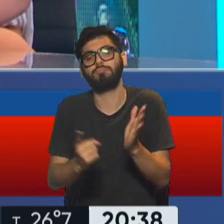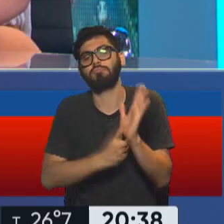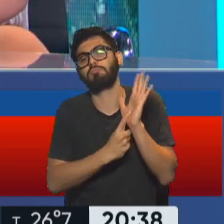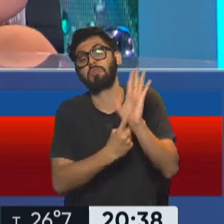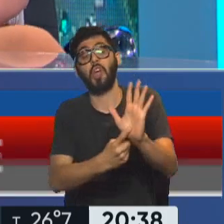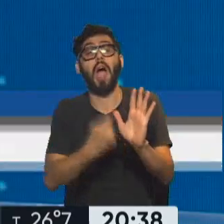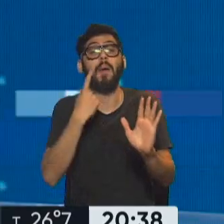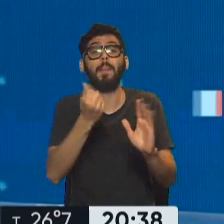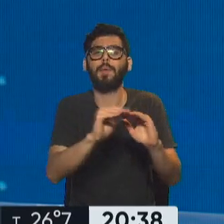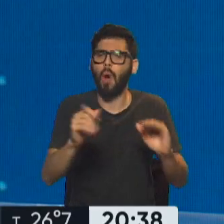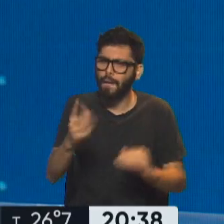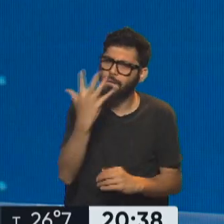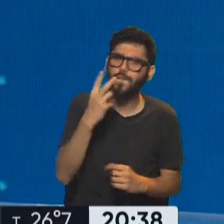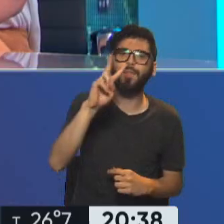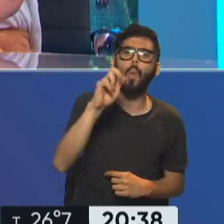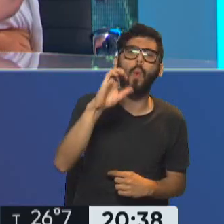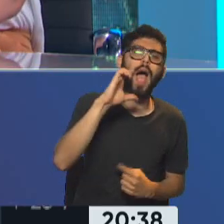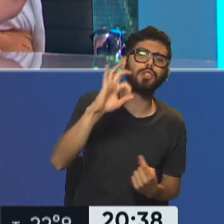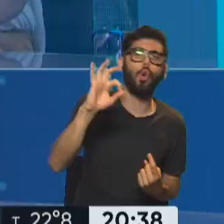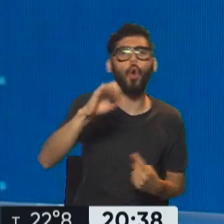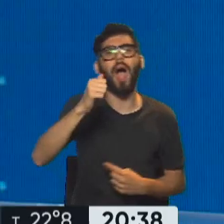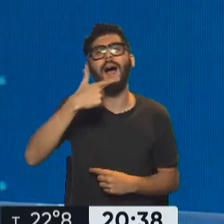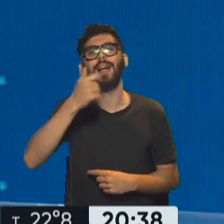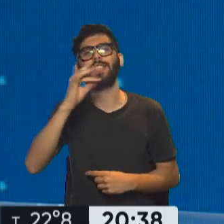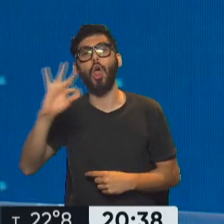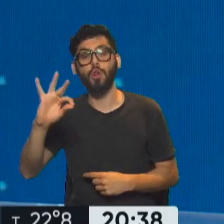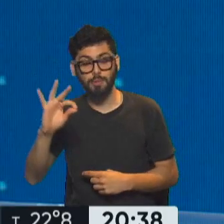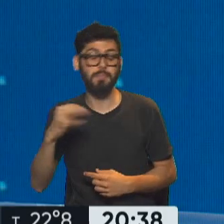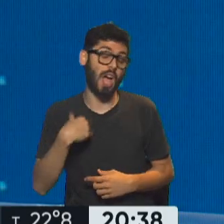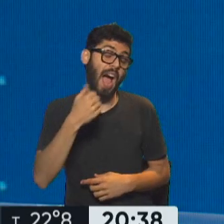hasta fin de año. ¿Sos del vacío o del asado? Del asado. Muy bien, vacío. Bueno, en ese orden.